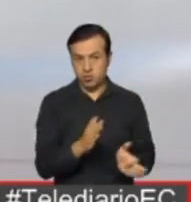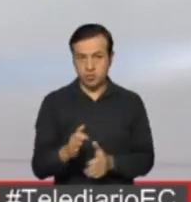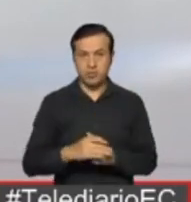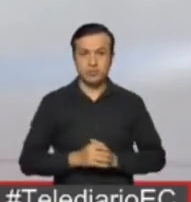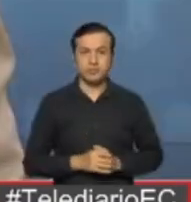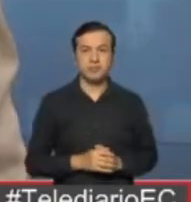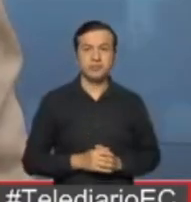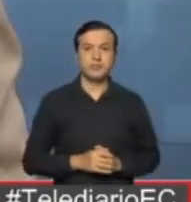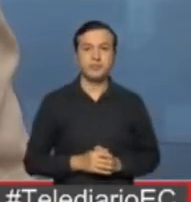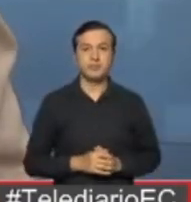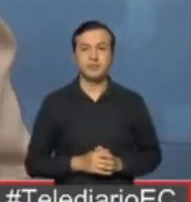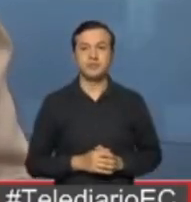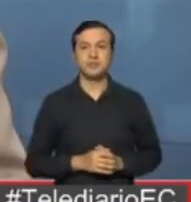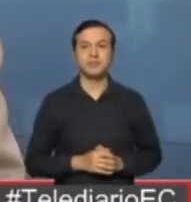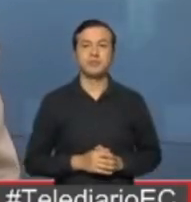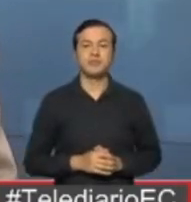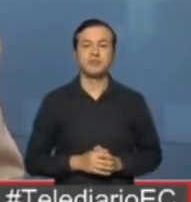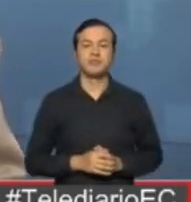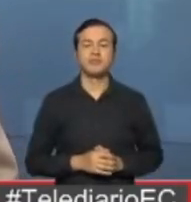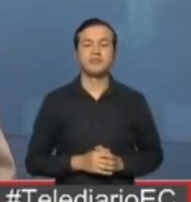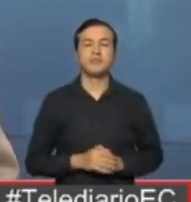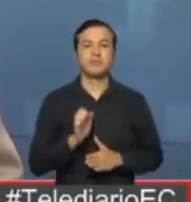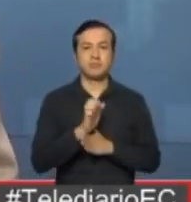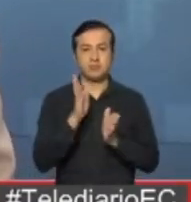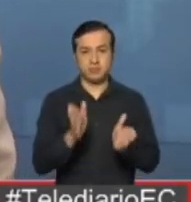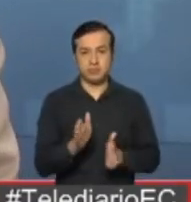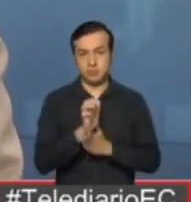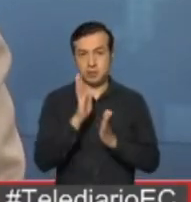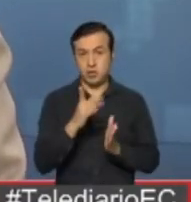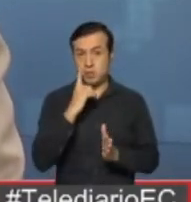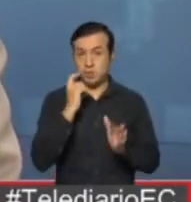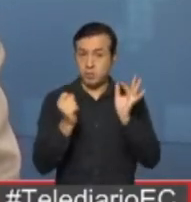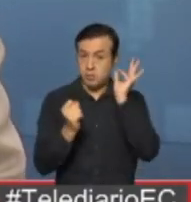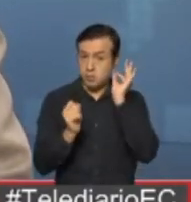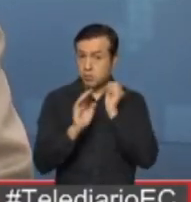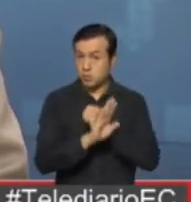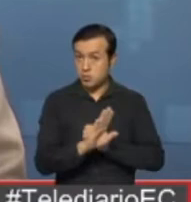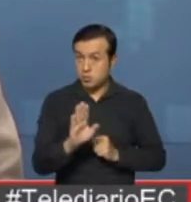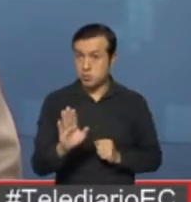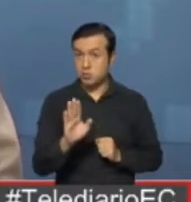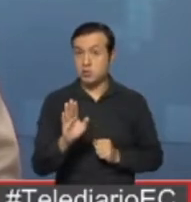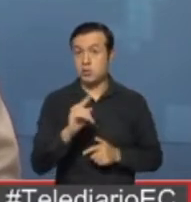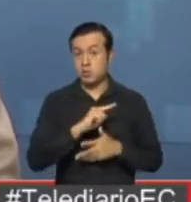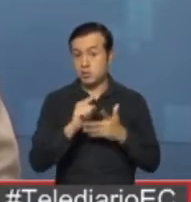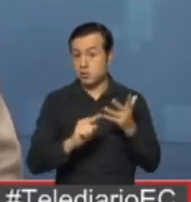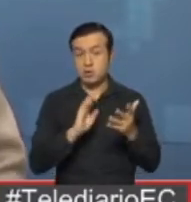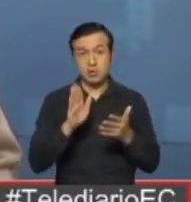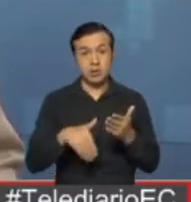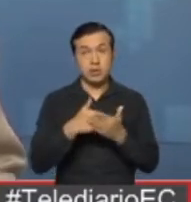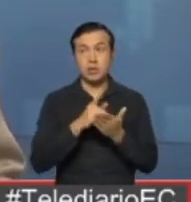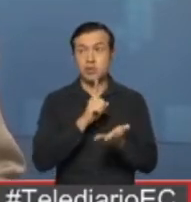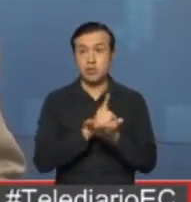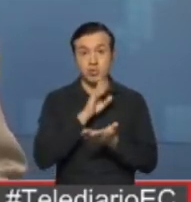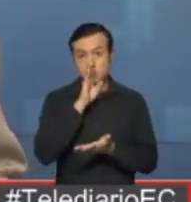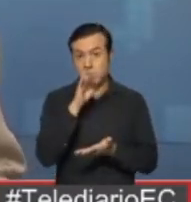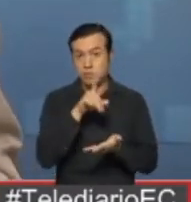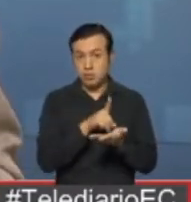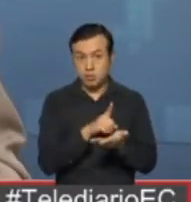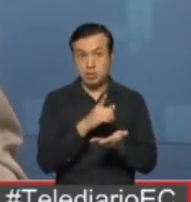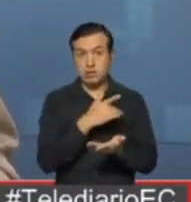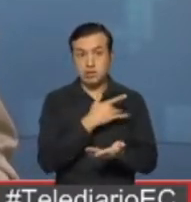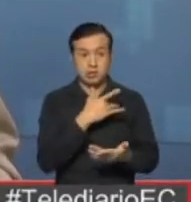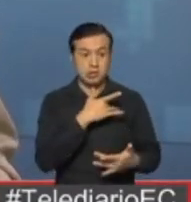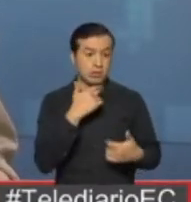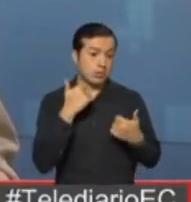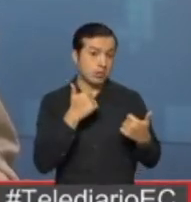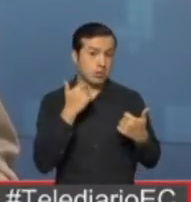es decir el ecuatoriano la ecuatoriana tenemos que recurrir al médico así lo sintamos bien